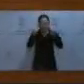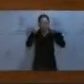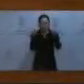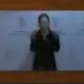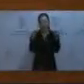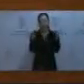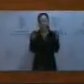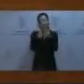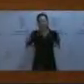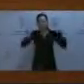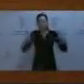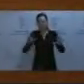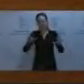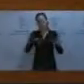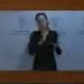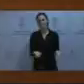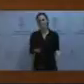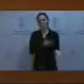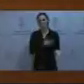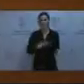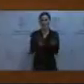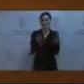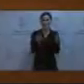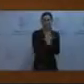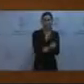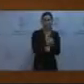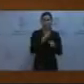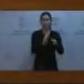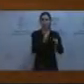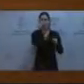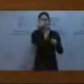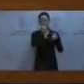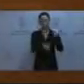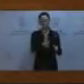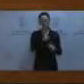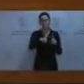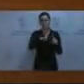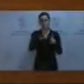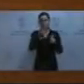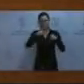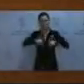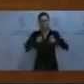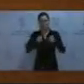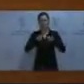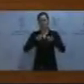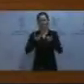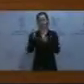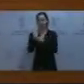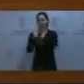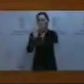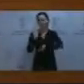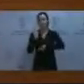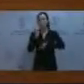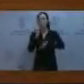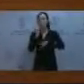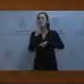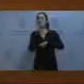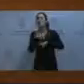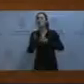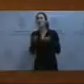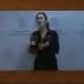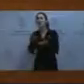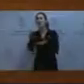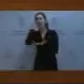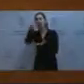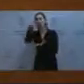hablen claramente. Por un lado, quieren cerrar las minas y en esta iniciativa quieren ayudar a estos trabajadores, a estos mineros. ¿Cómo se conjugan ambas